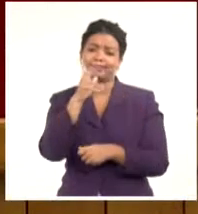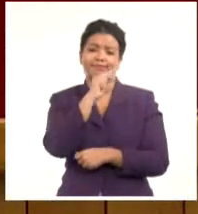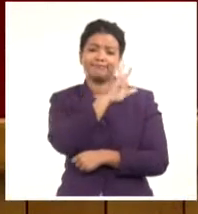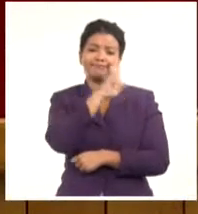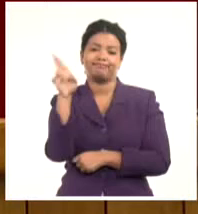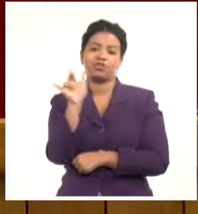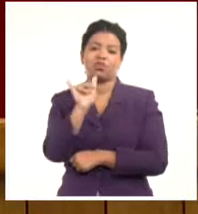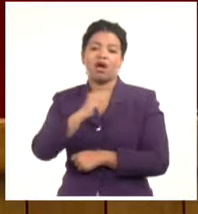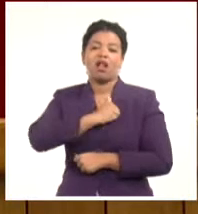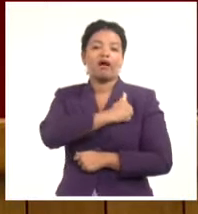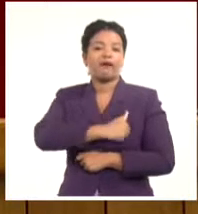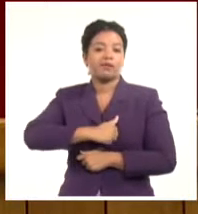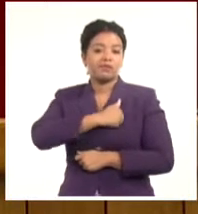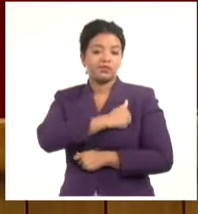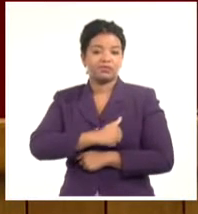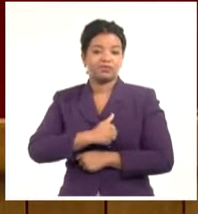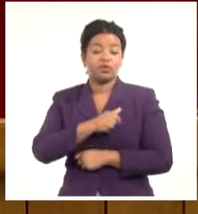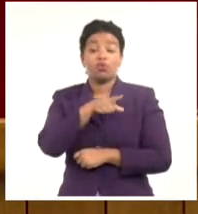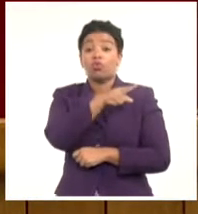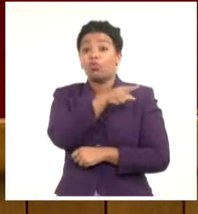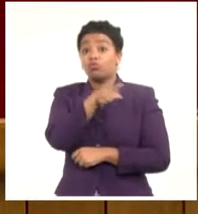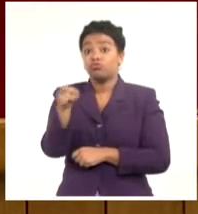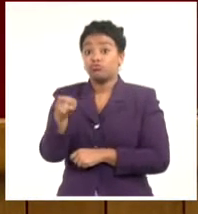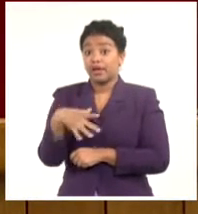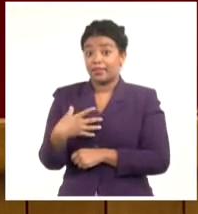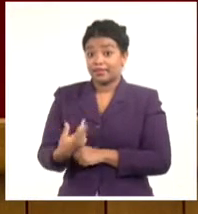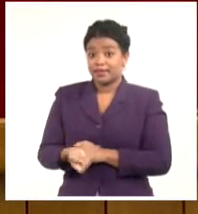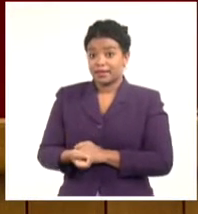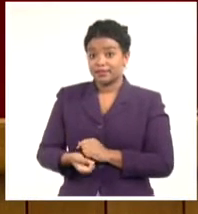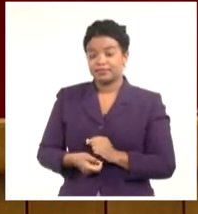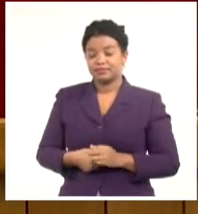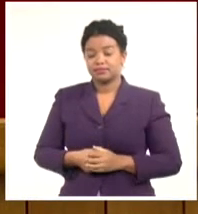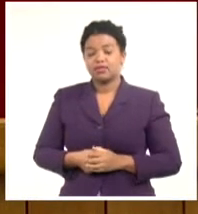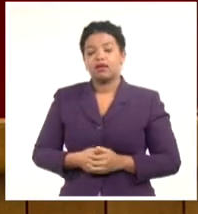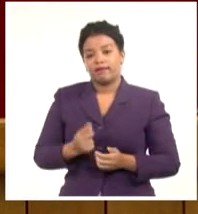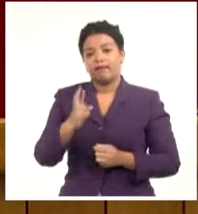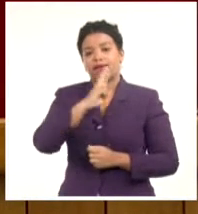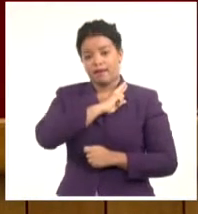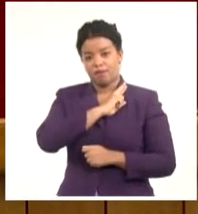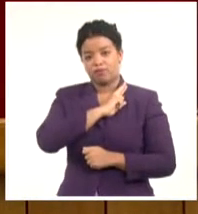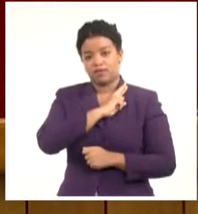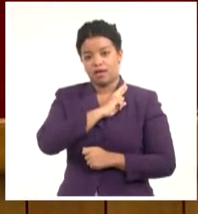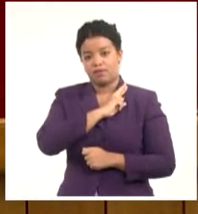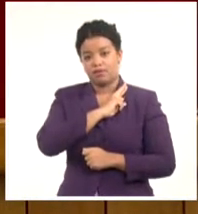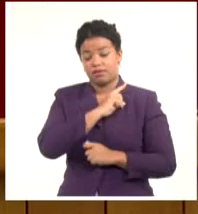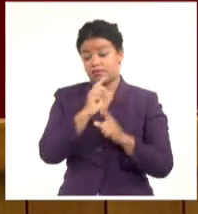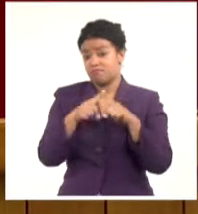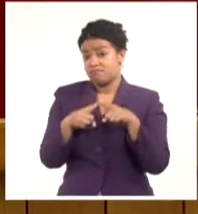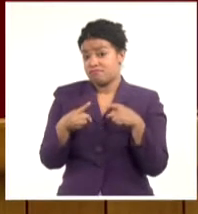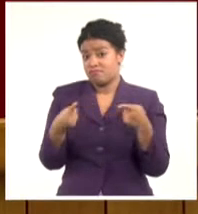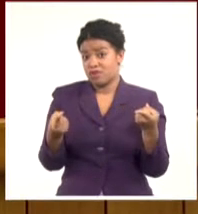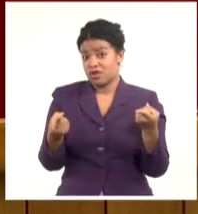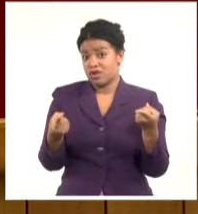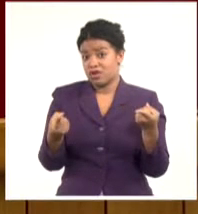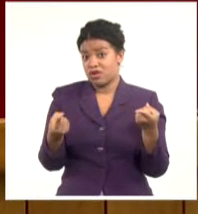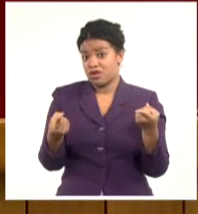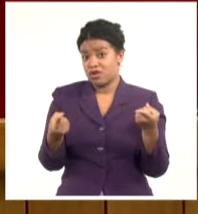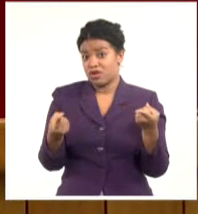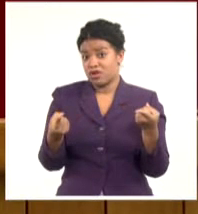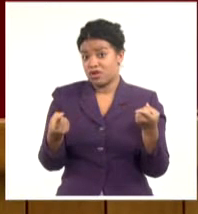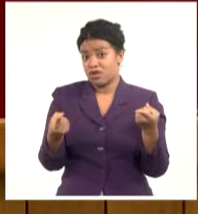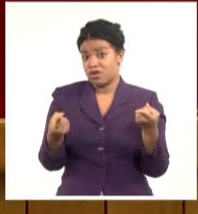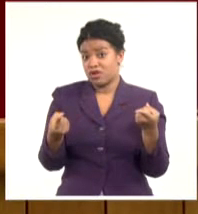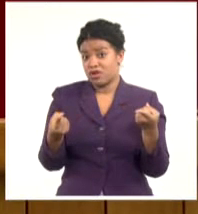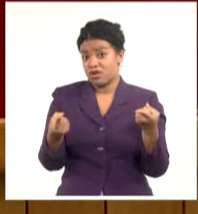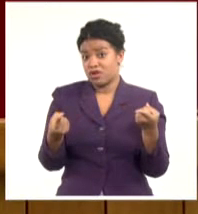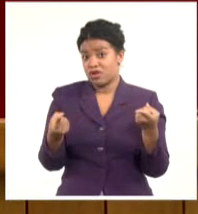y el amor. Y son ustedes, la vanguardia y los encargados de esos, quienes mejor que ustedes que cuentan con el talento,